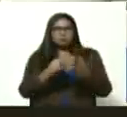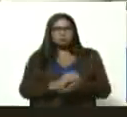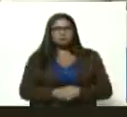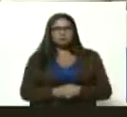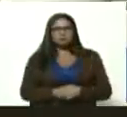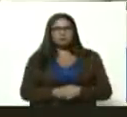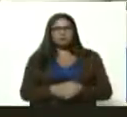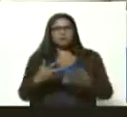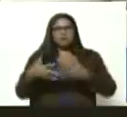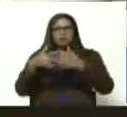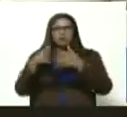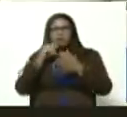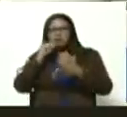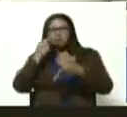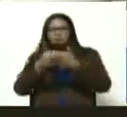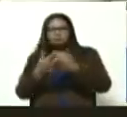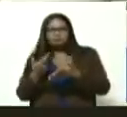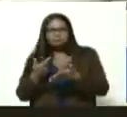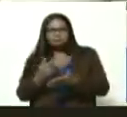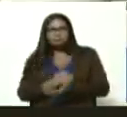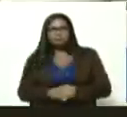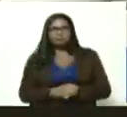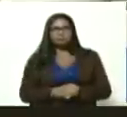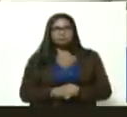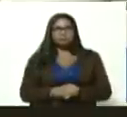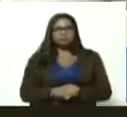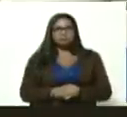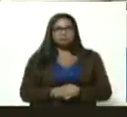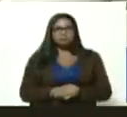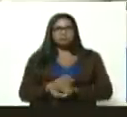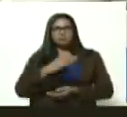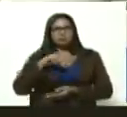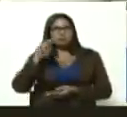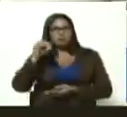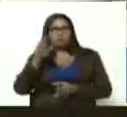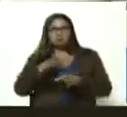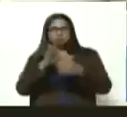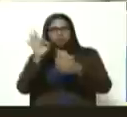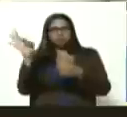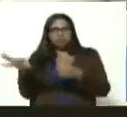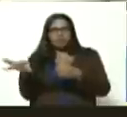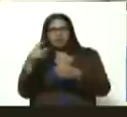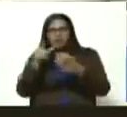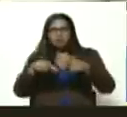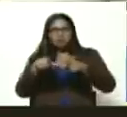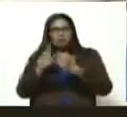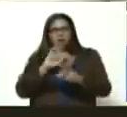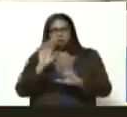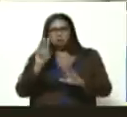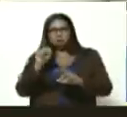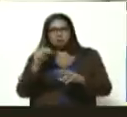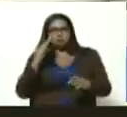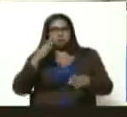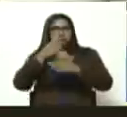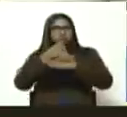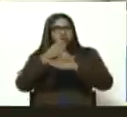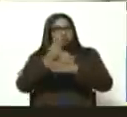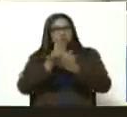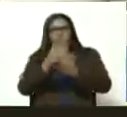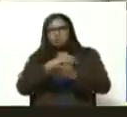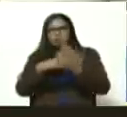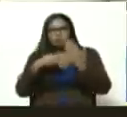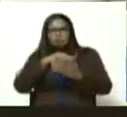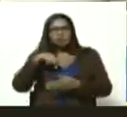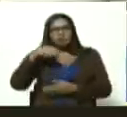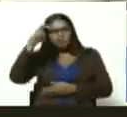eeuu nosotros nunca hemos abandonado esos espacios y vamos a seguir asistiendo creo que nuestro canciller